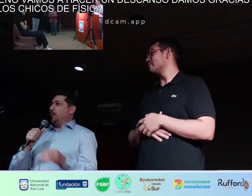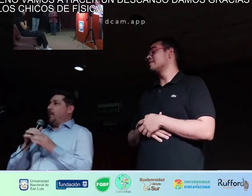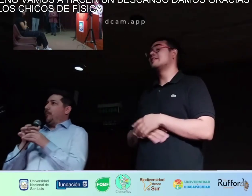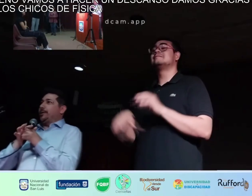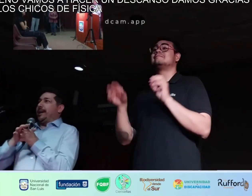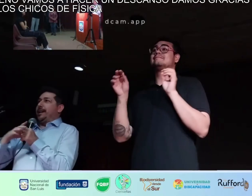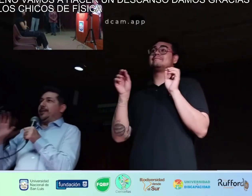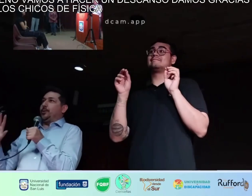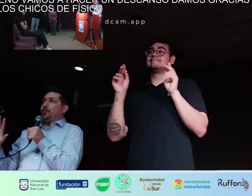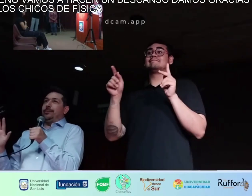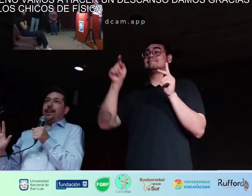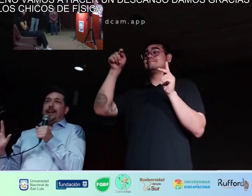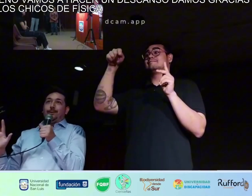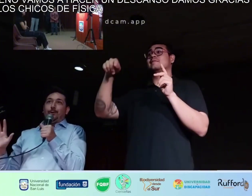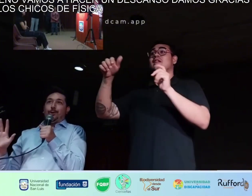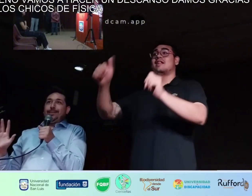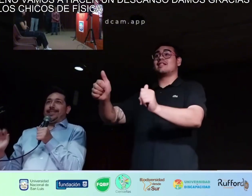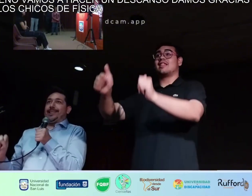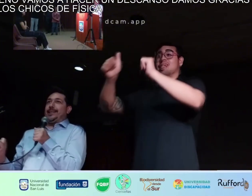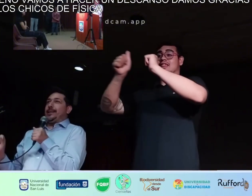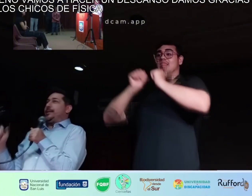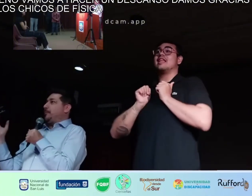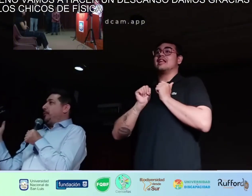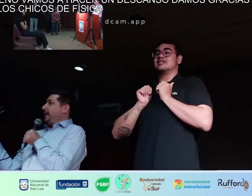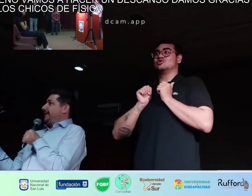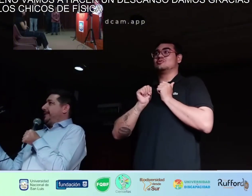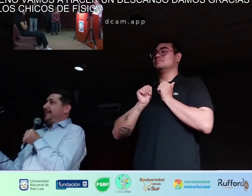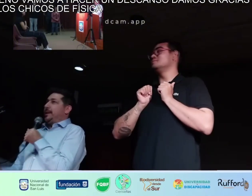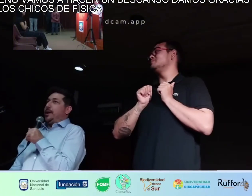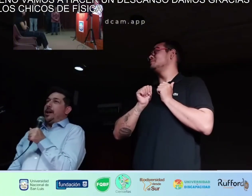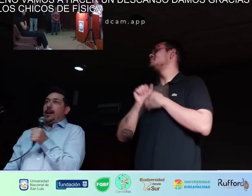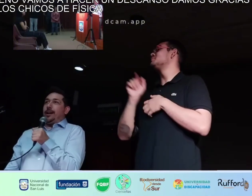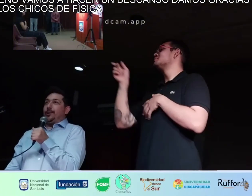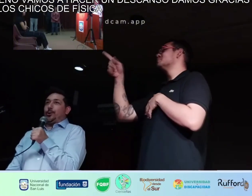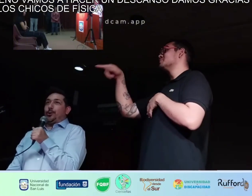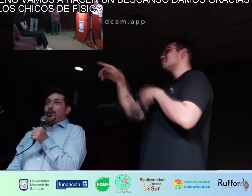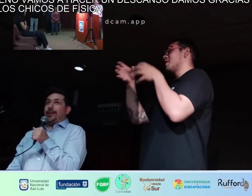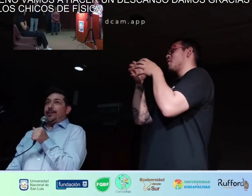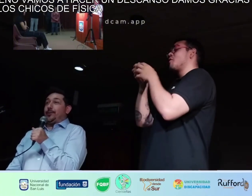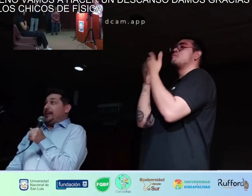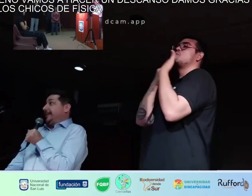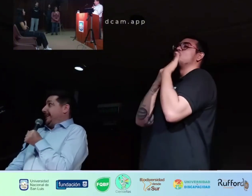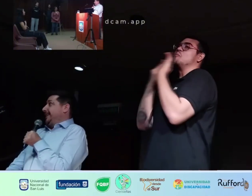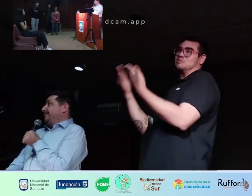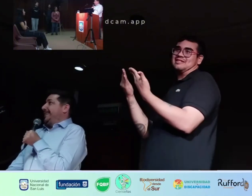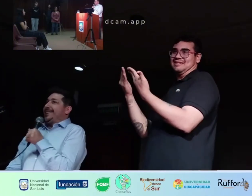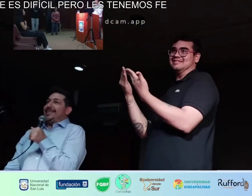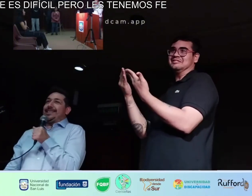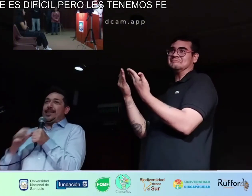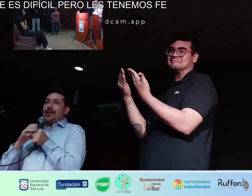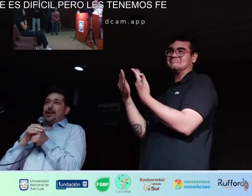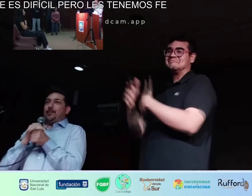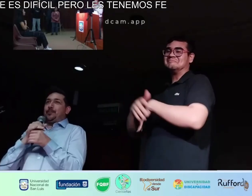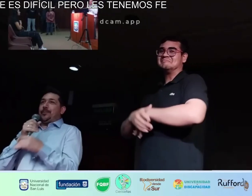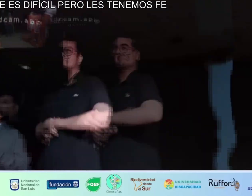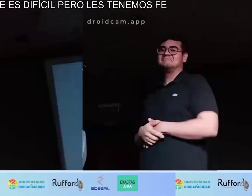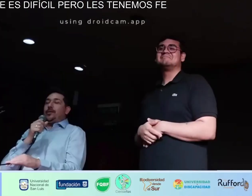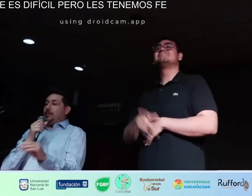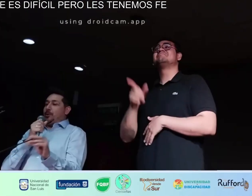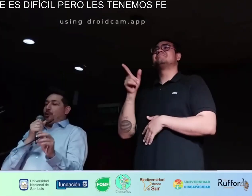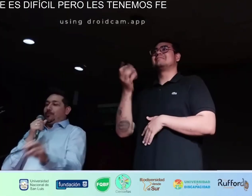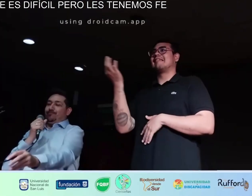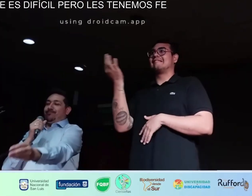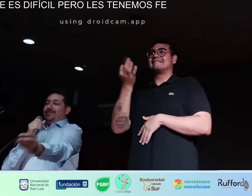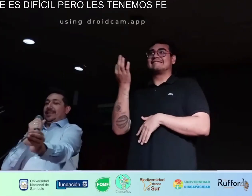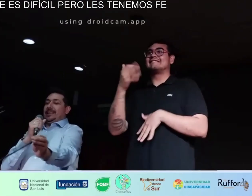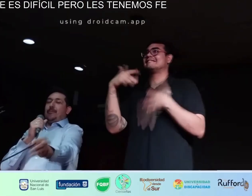Bueno, vamos a hacer un descanso. Damos gracias a los chicos de física, ¿sí? Que es difícil,